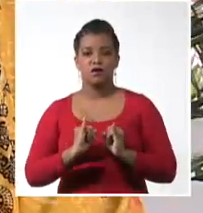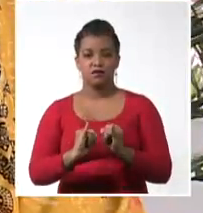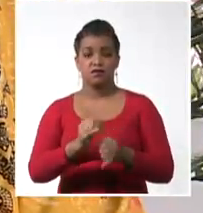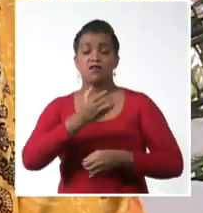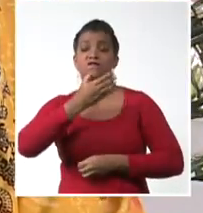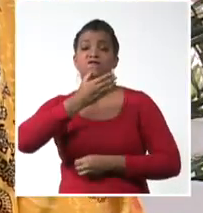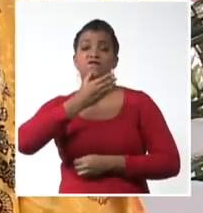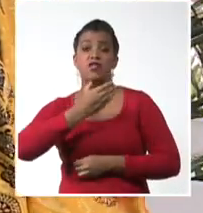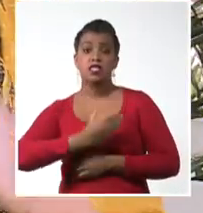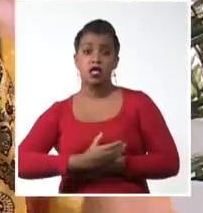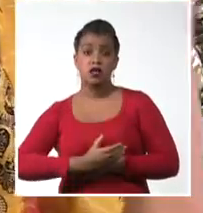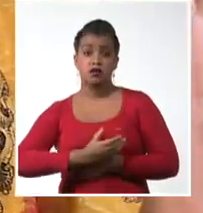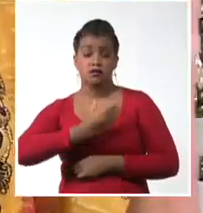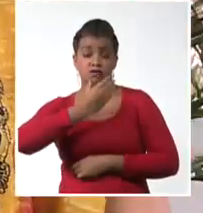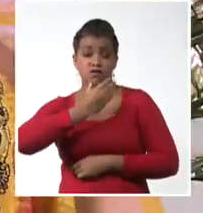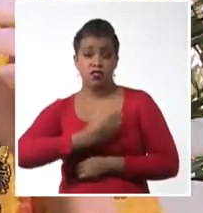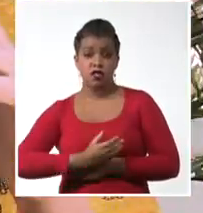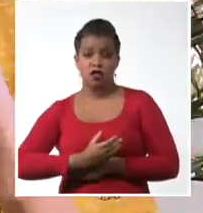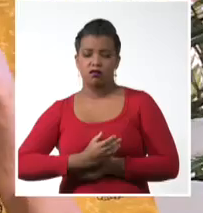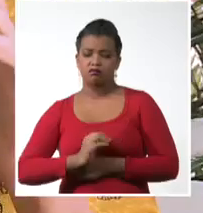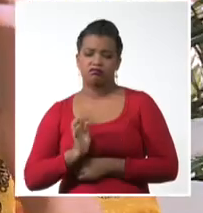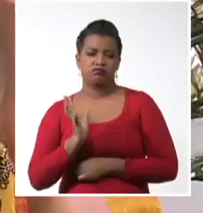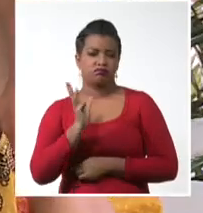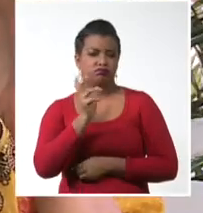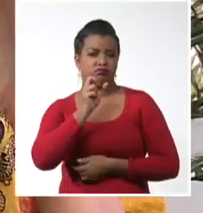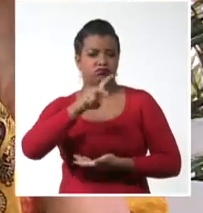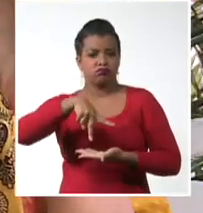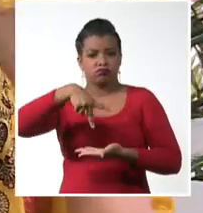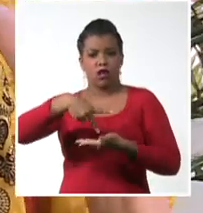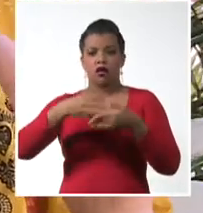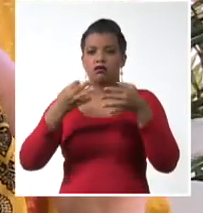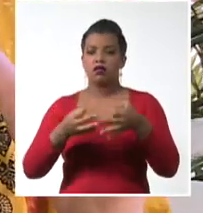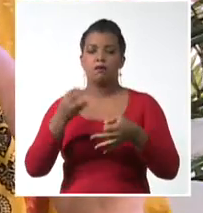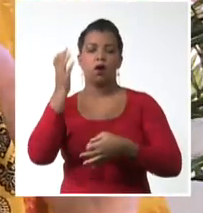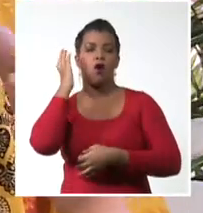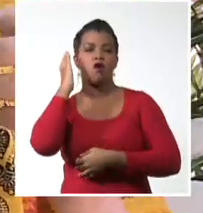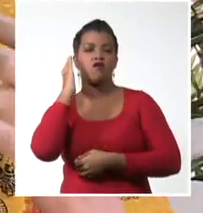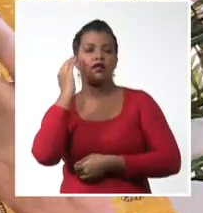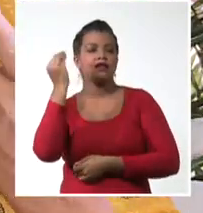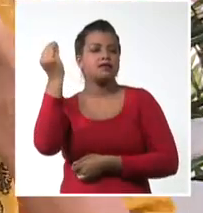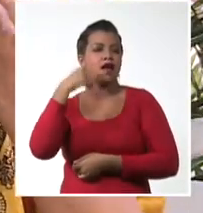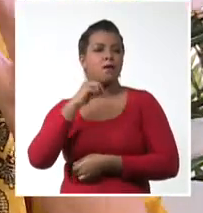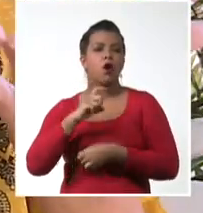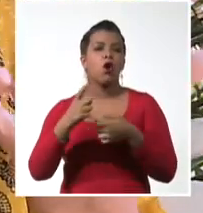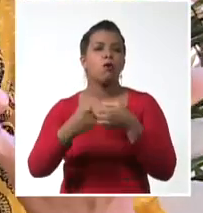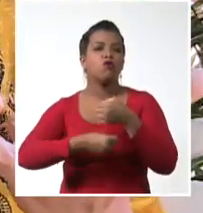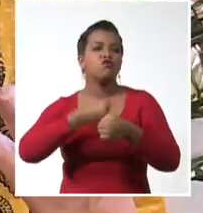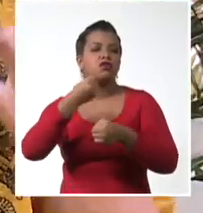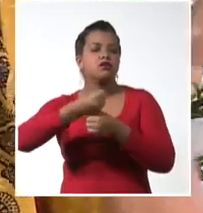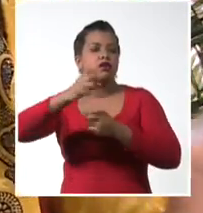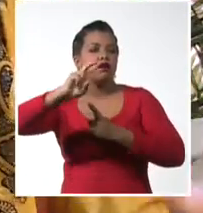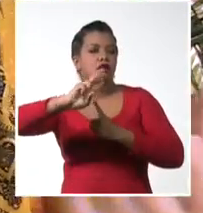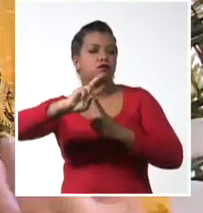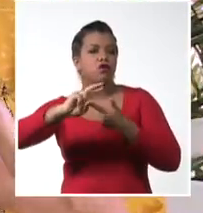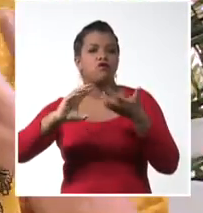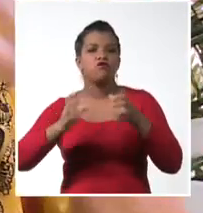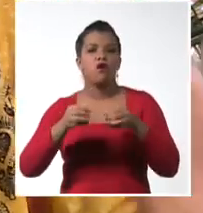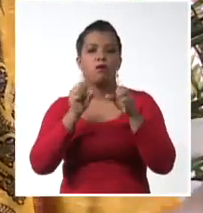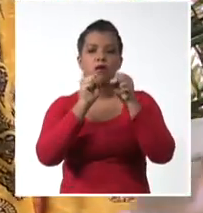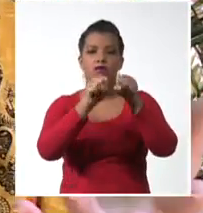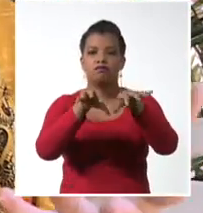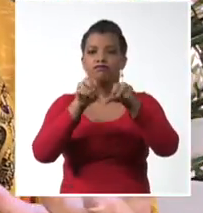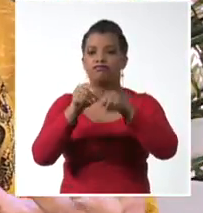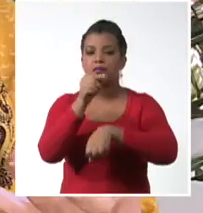gran iluminado en cuanto a saber cómo utilizar la televisión para difundir